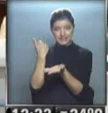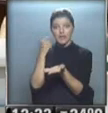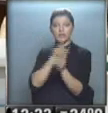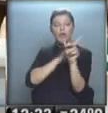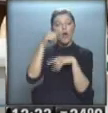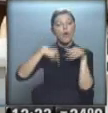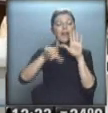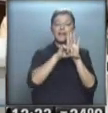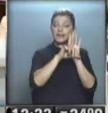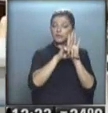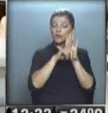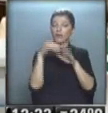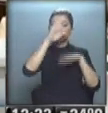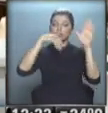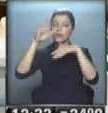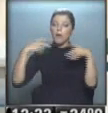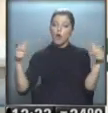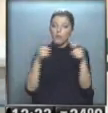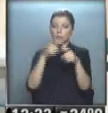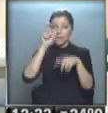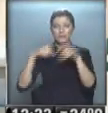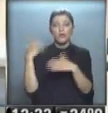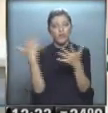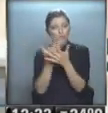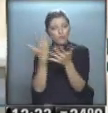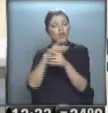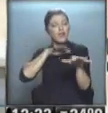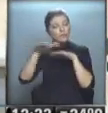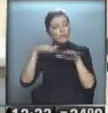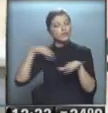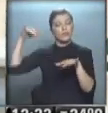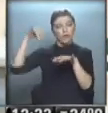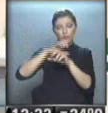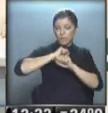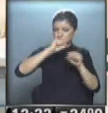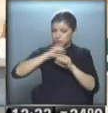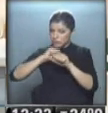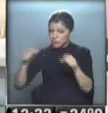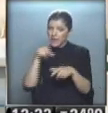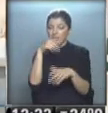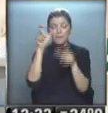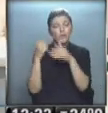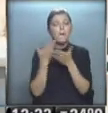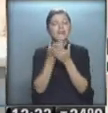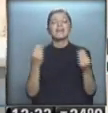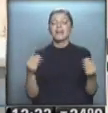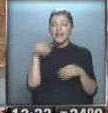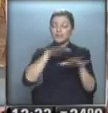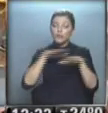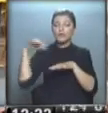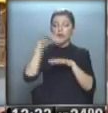algunos legisladores convocaron a un grupo de víctimas de los aviones no tripulados que piden a gritos el fin de esas